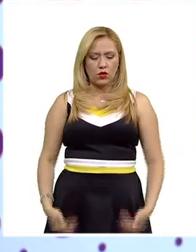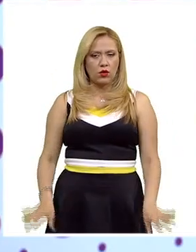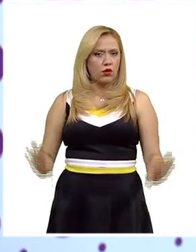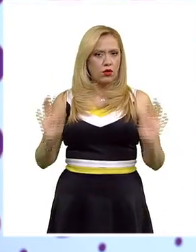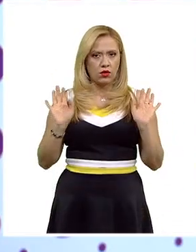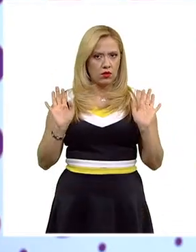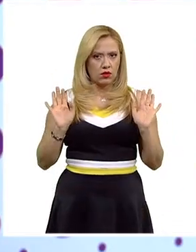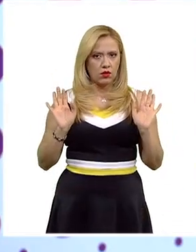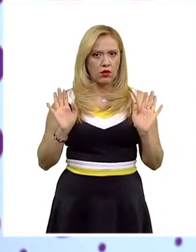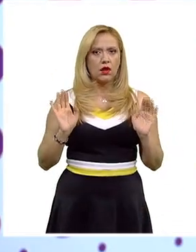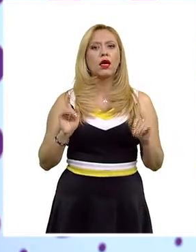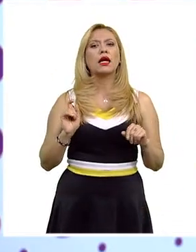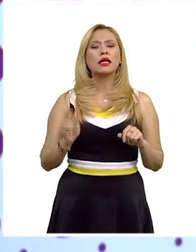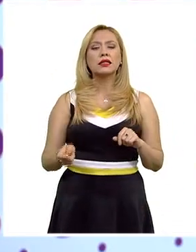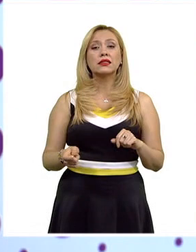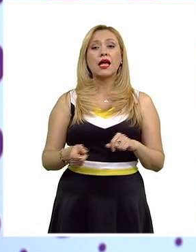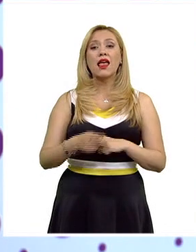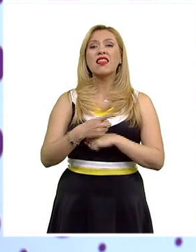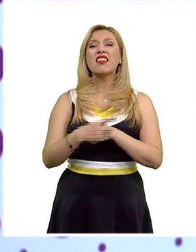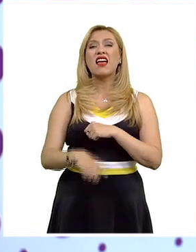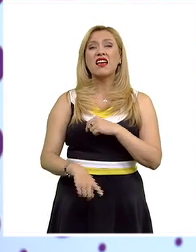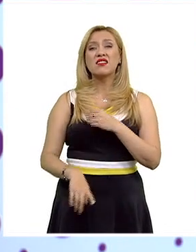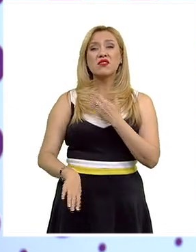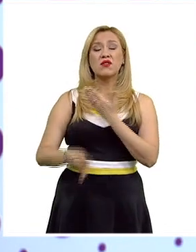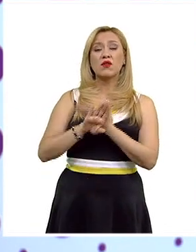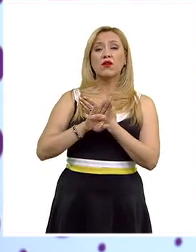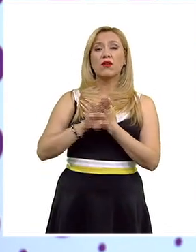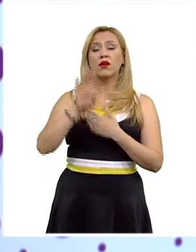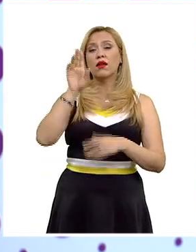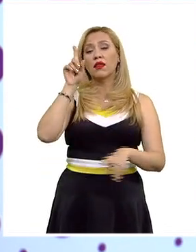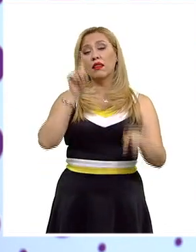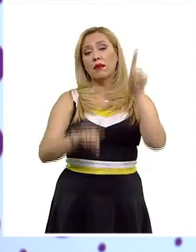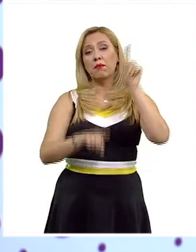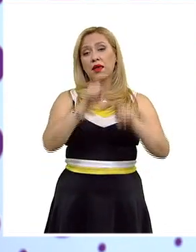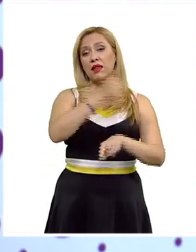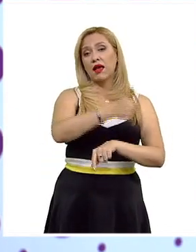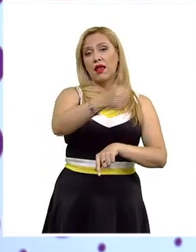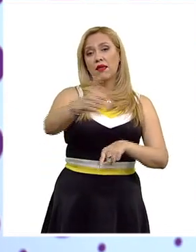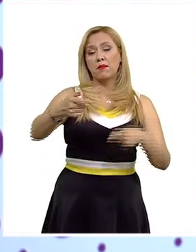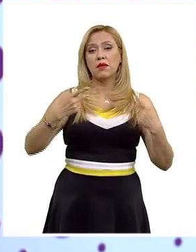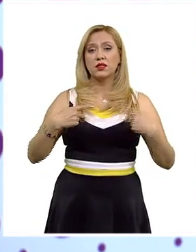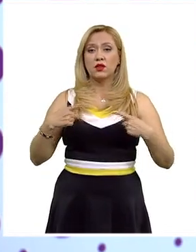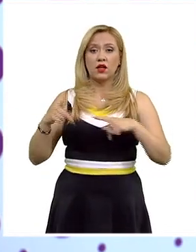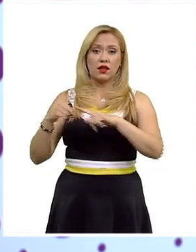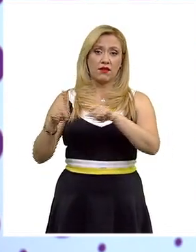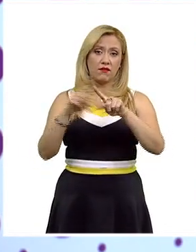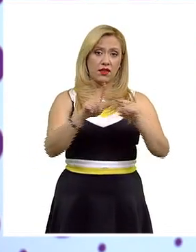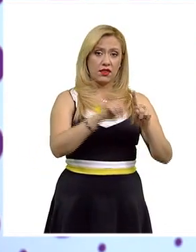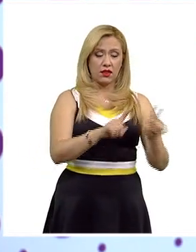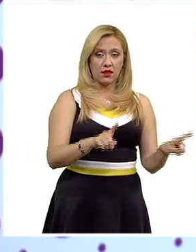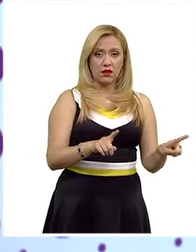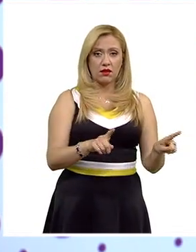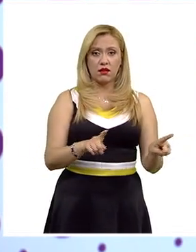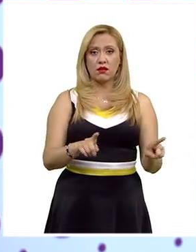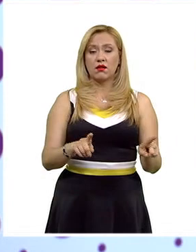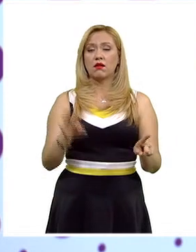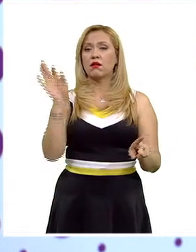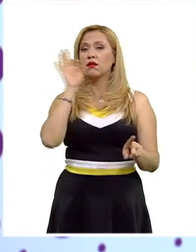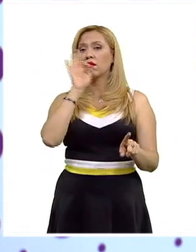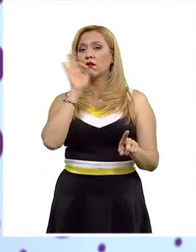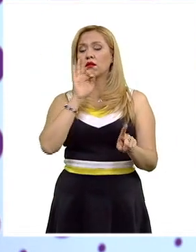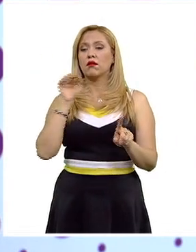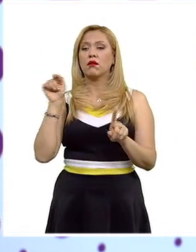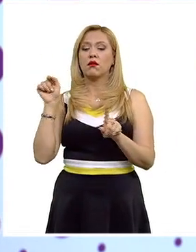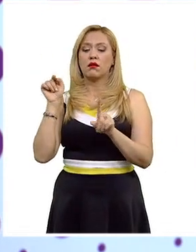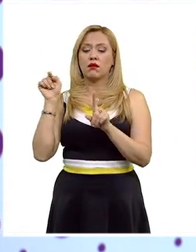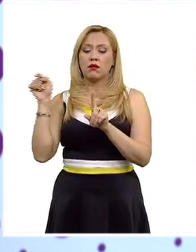daño depende de las instrumentaciones personales de cada quien, y entonces la conducta es eficiente si